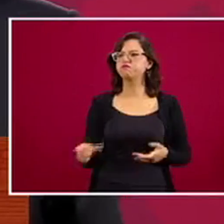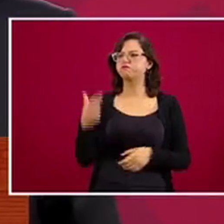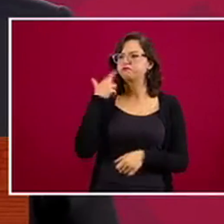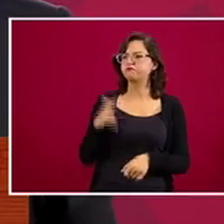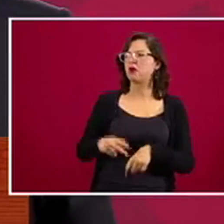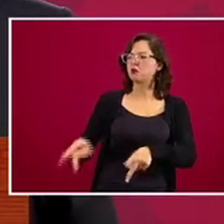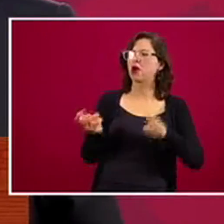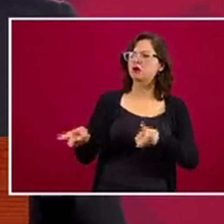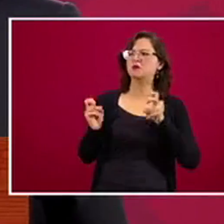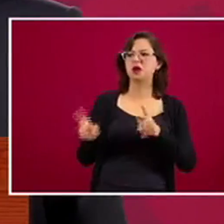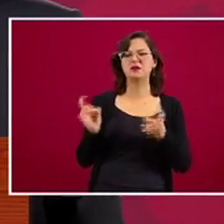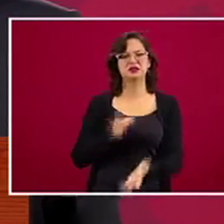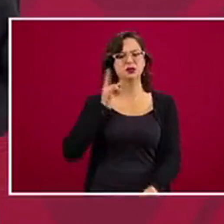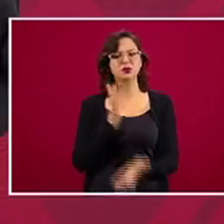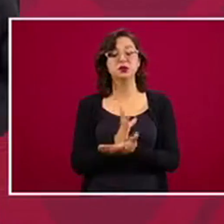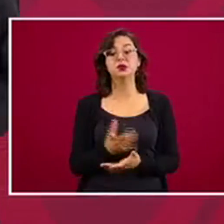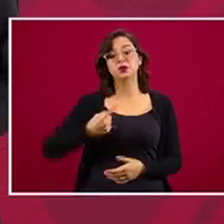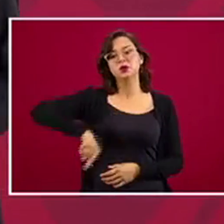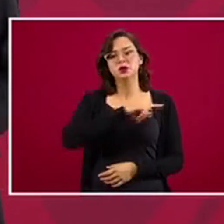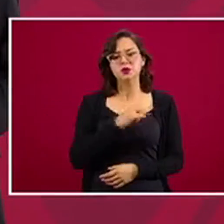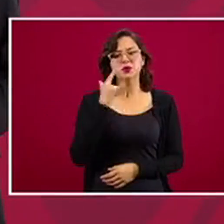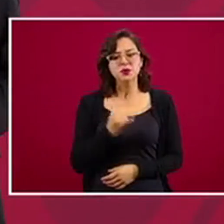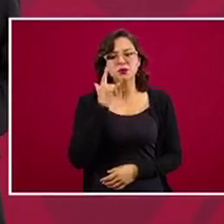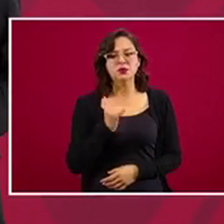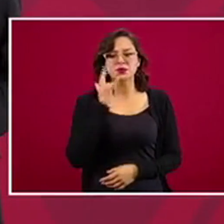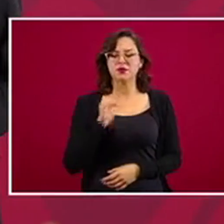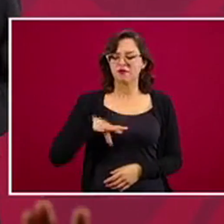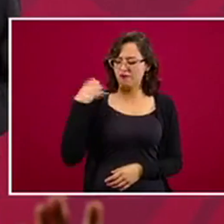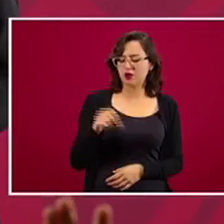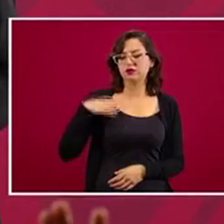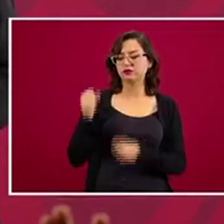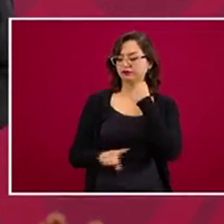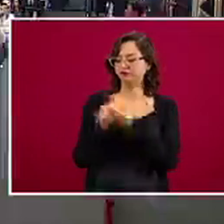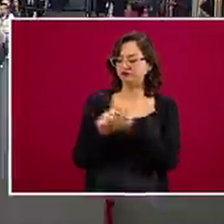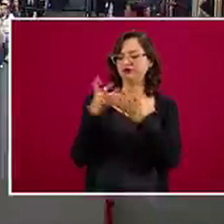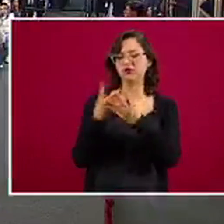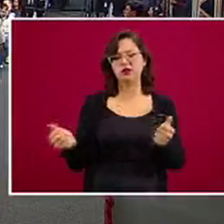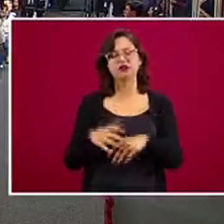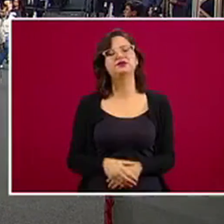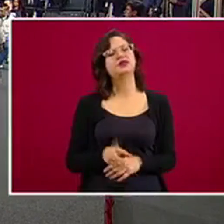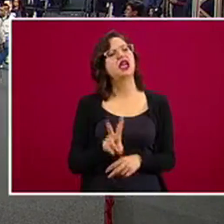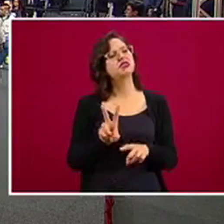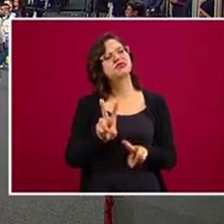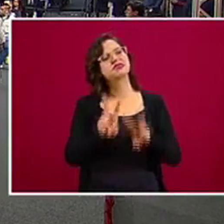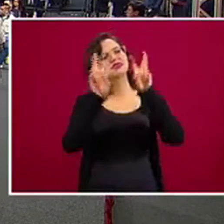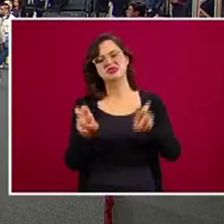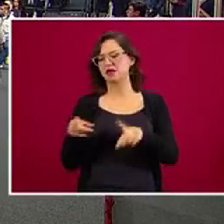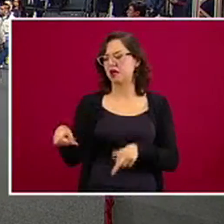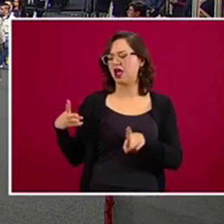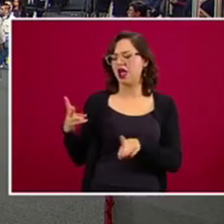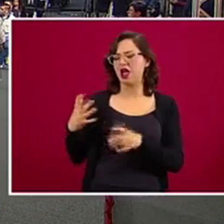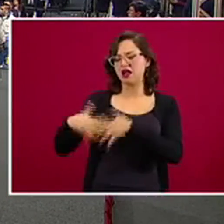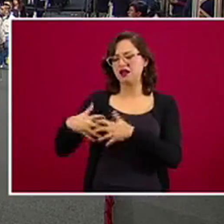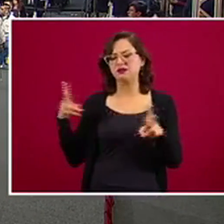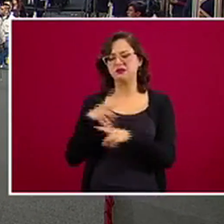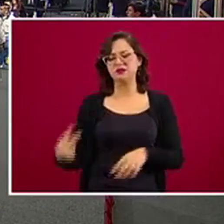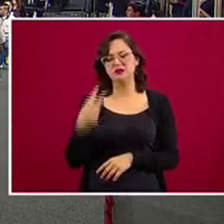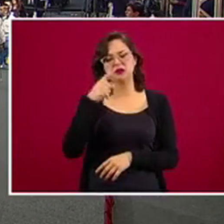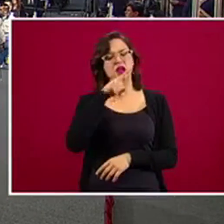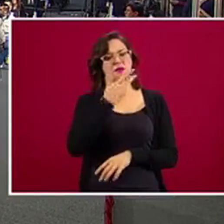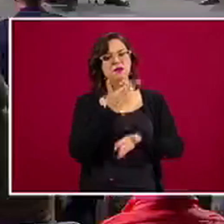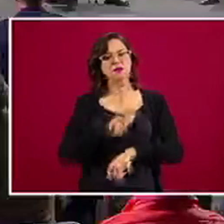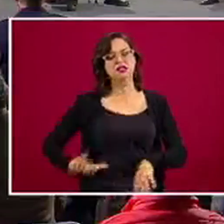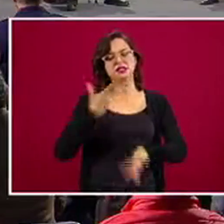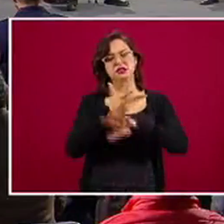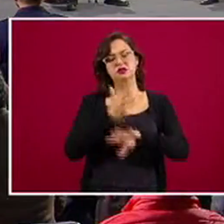Entonces, estamos haciendo todo un esfuerzo, vamos a resolverlo sin problema. Esto de los ventiladores, habló con Donald Trump y le ofreció ya 1,000, entiendo que se adquirió. ¿Cuándo